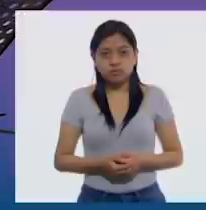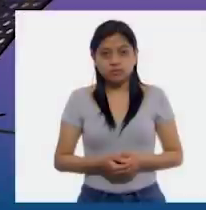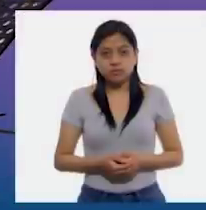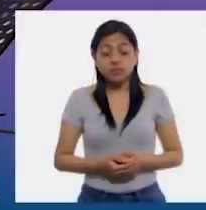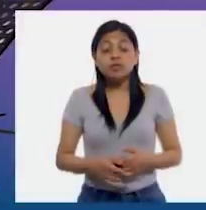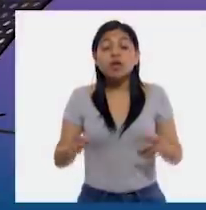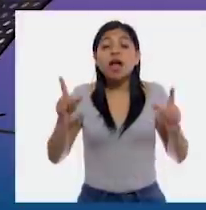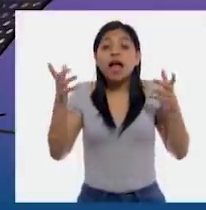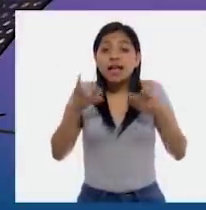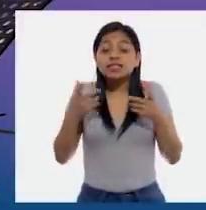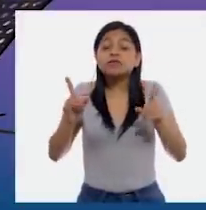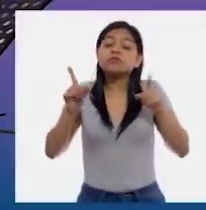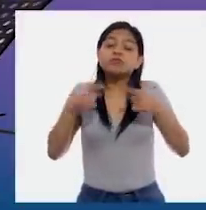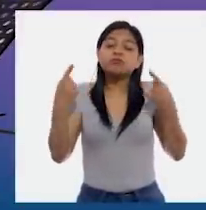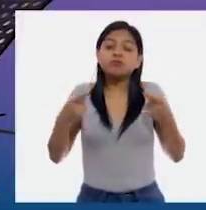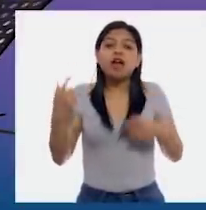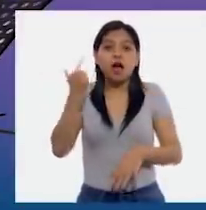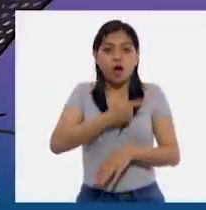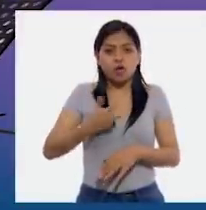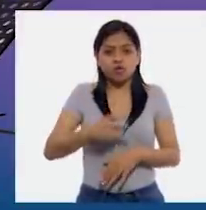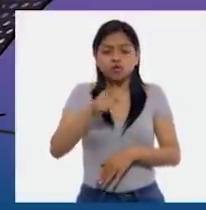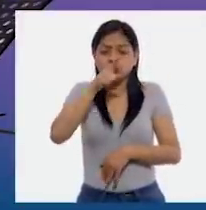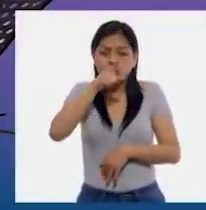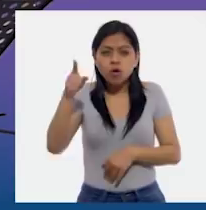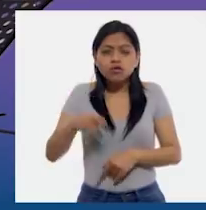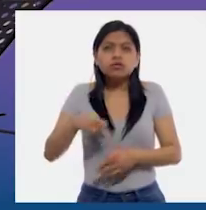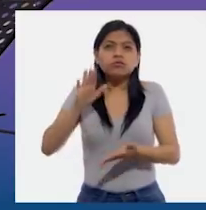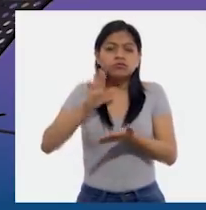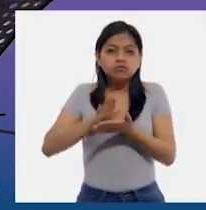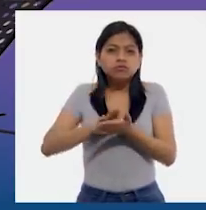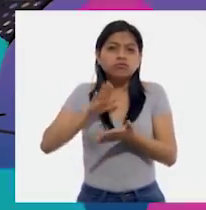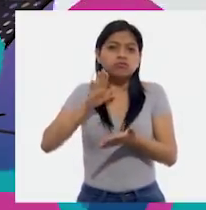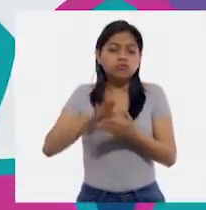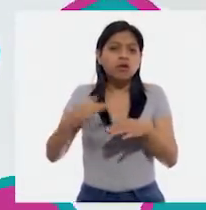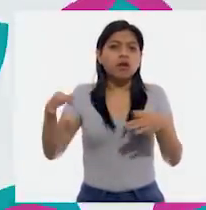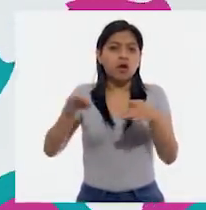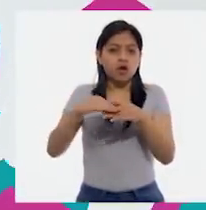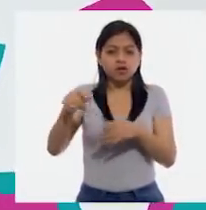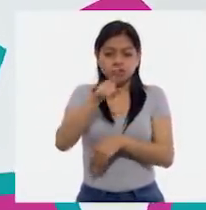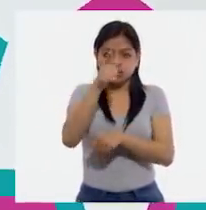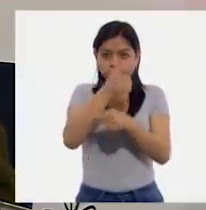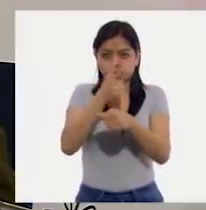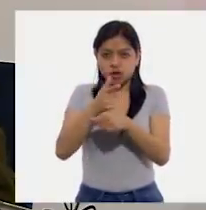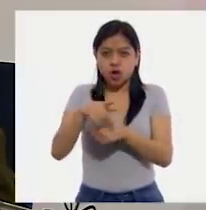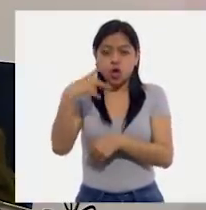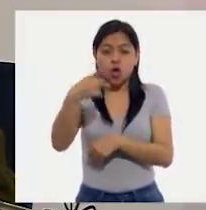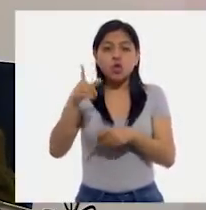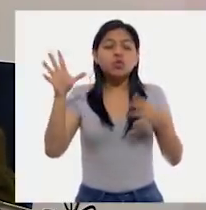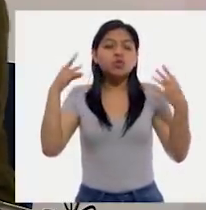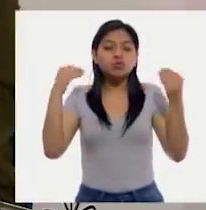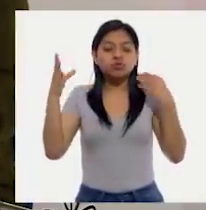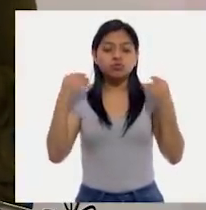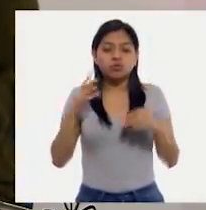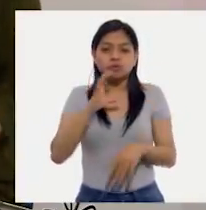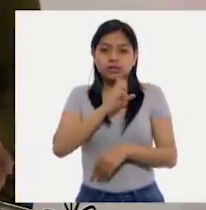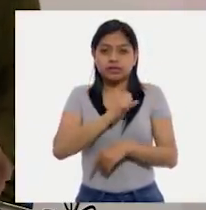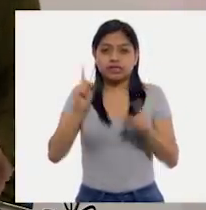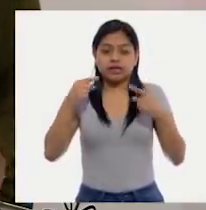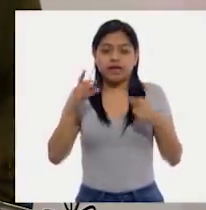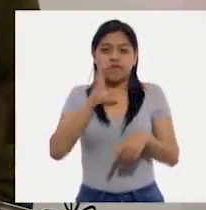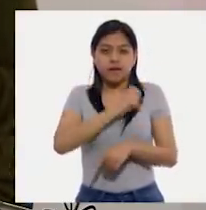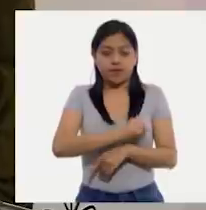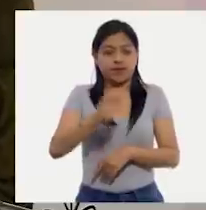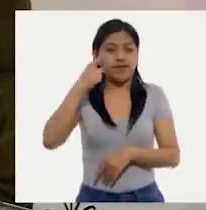Hacer música. Los invitamos a descubrir el pulso de todas sus canciones preferidas. Te lo dije. Sentir el